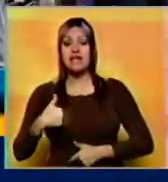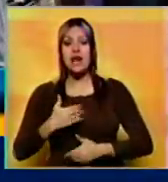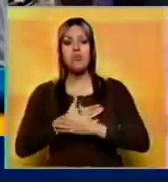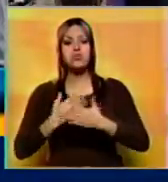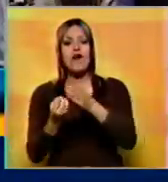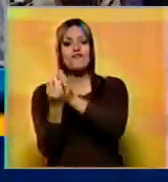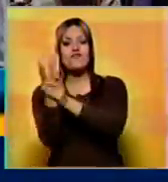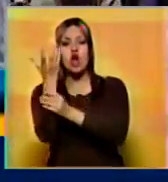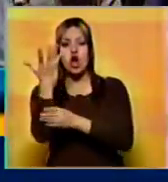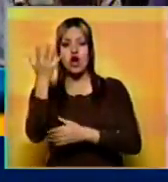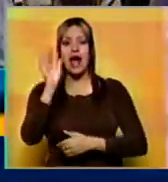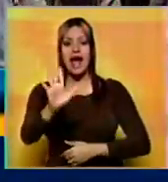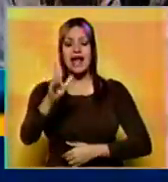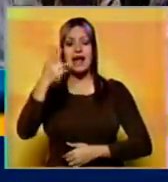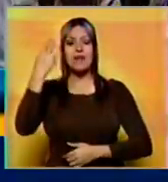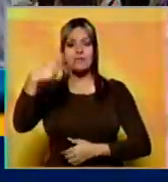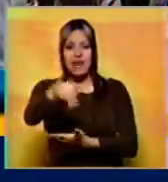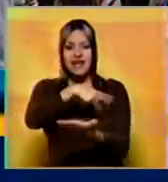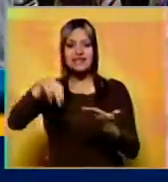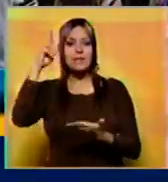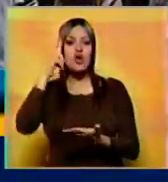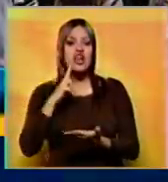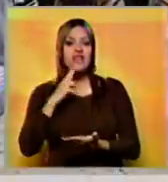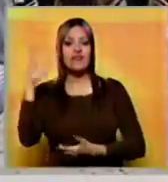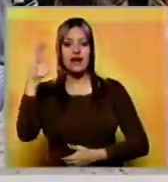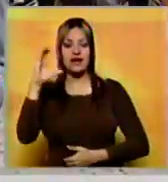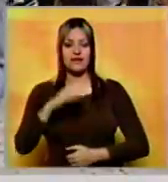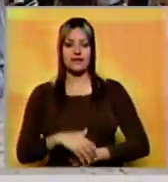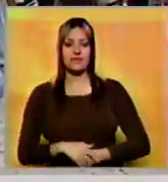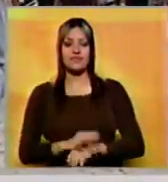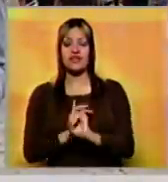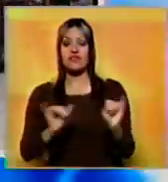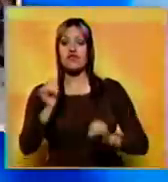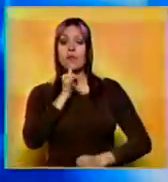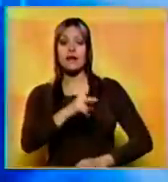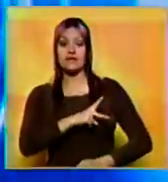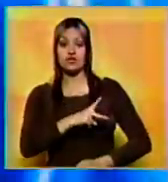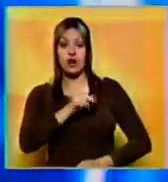ofrenda floral al Libertador en la Plaza Bolívar de Caracas. Adriana Andrade, Noticiero Venevisión.